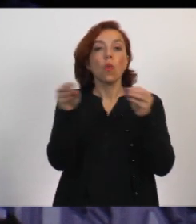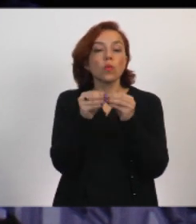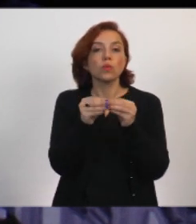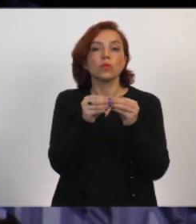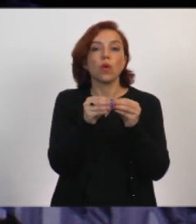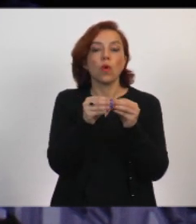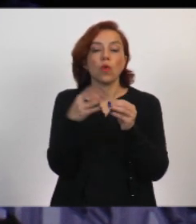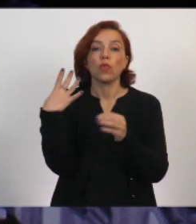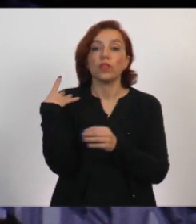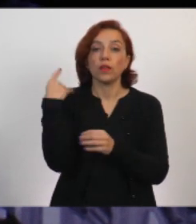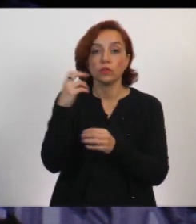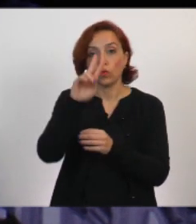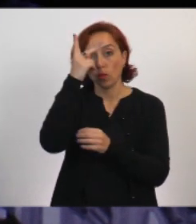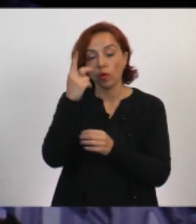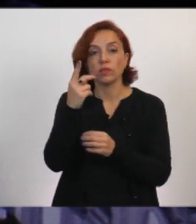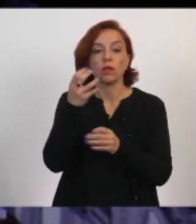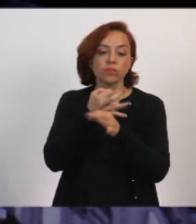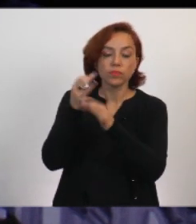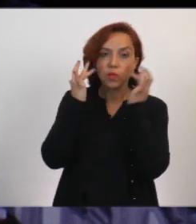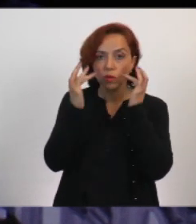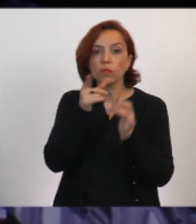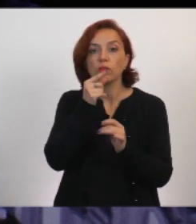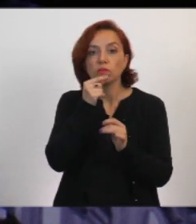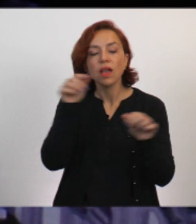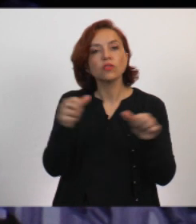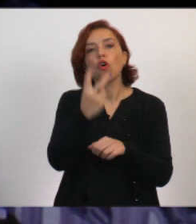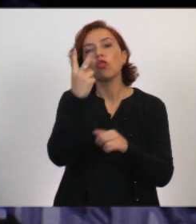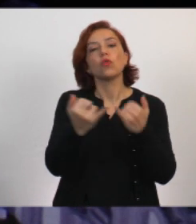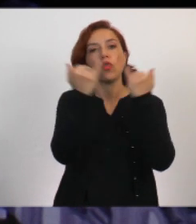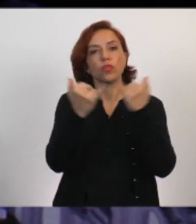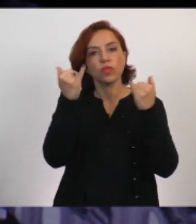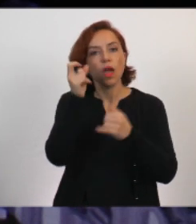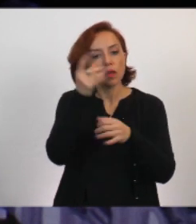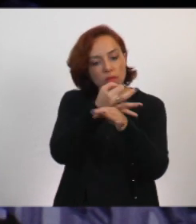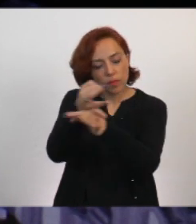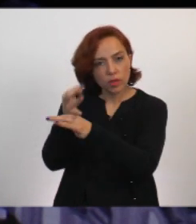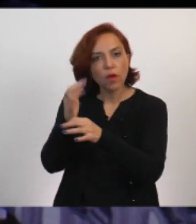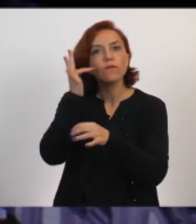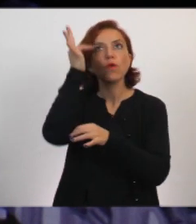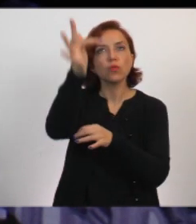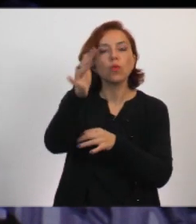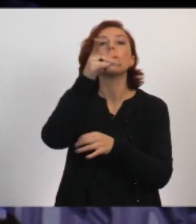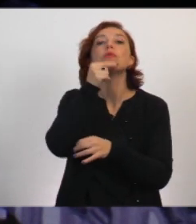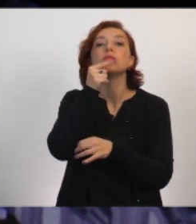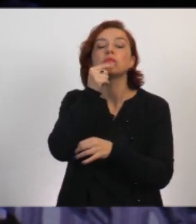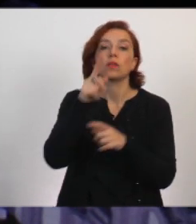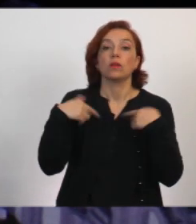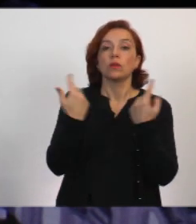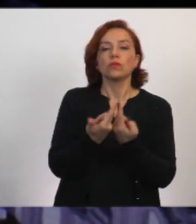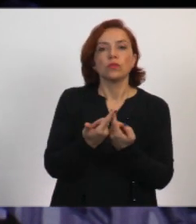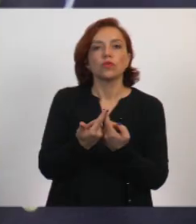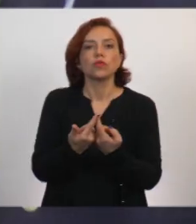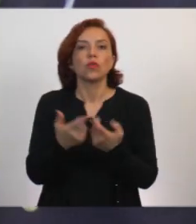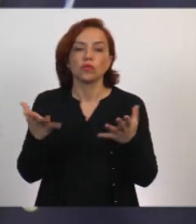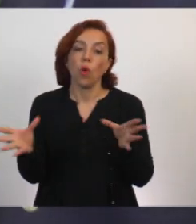Clínicas, junto a la Dirección Nacional de la Educación Policial, realizó 2 jornadas de capacitación destinada a futuros agentes y oficiales de